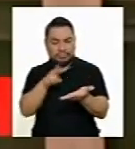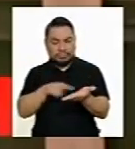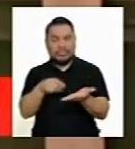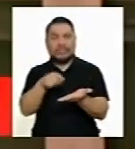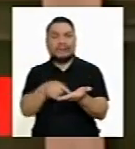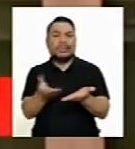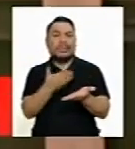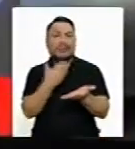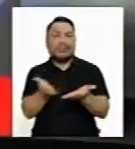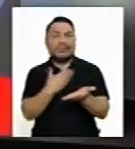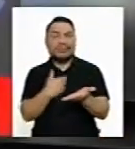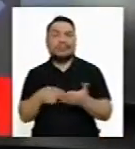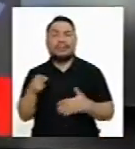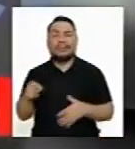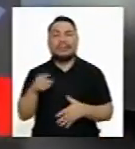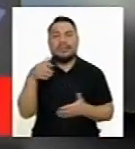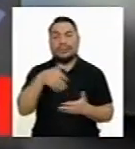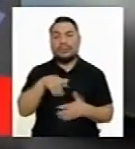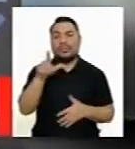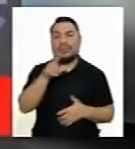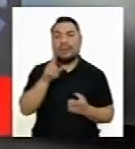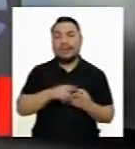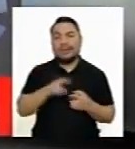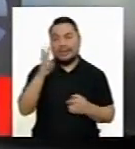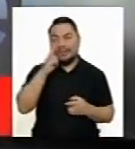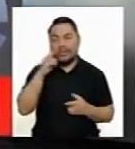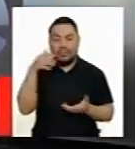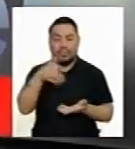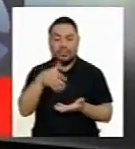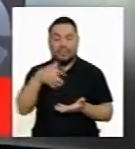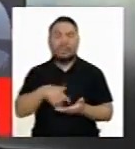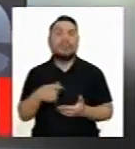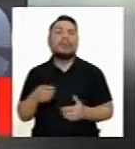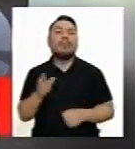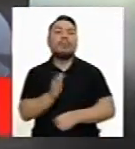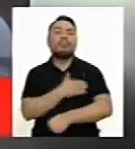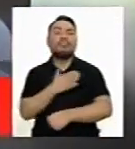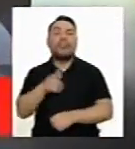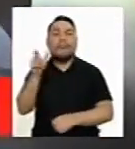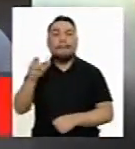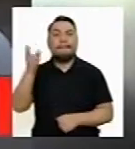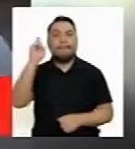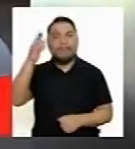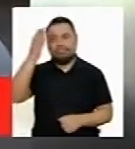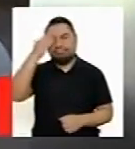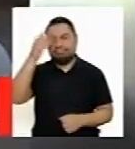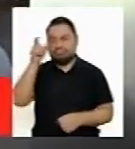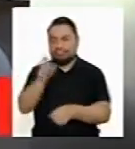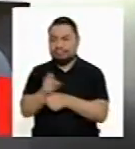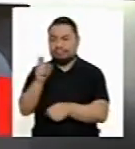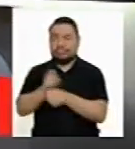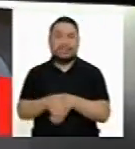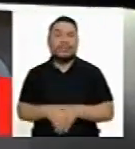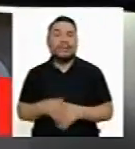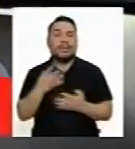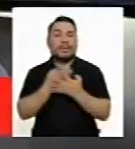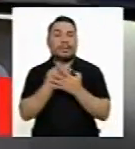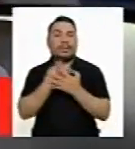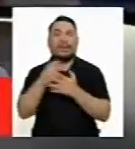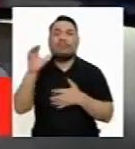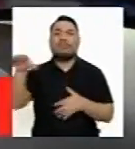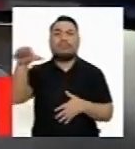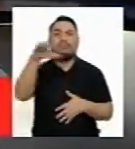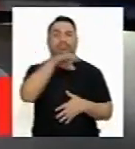programa. Los internos estudian de lunes a viernes, estudian música con profesores especializados en los 21 establecimientos penitenciarios donde implementamos